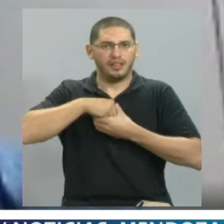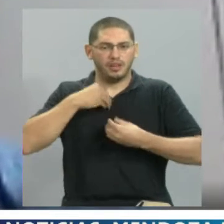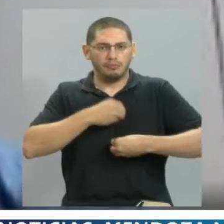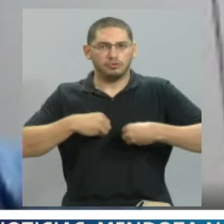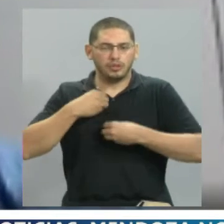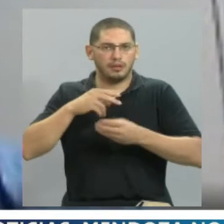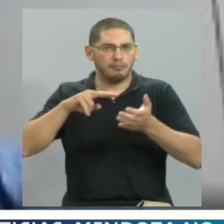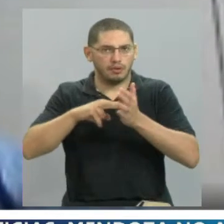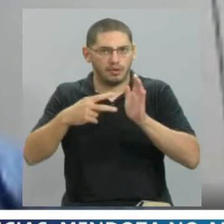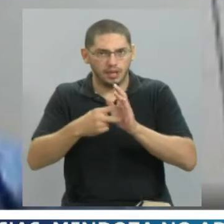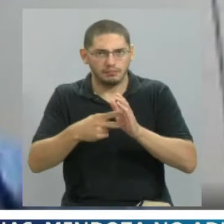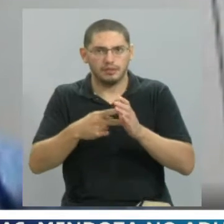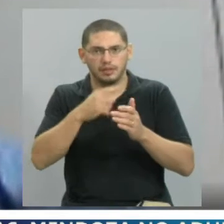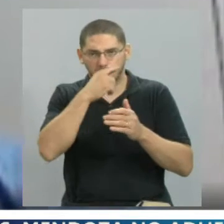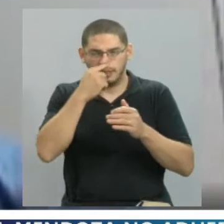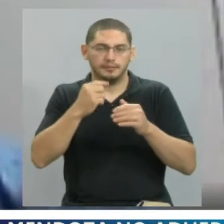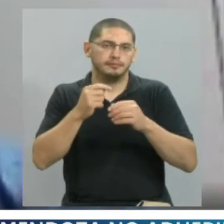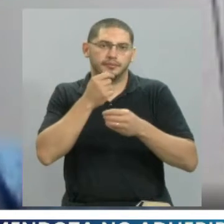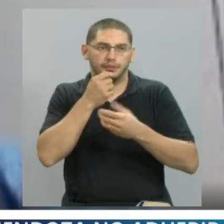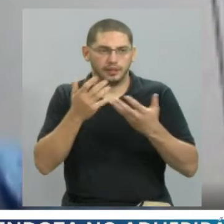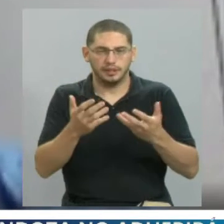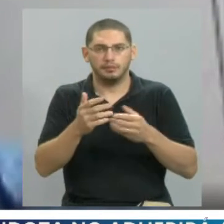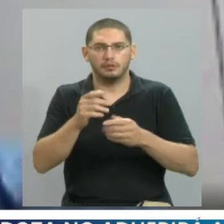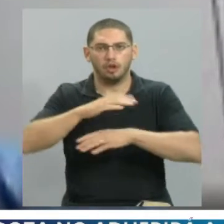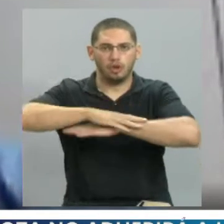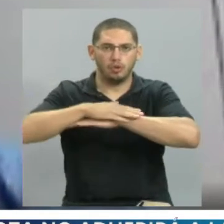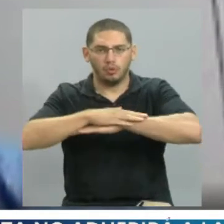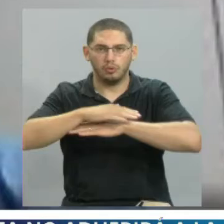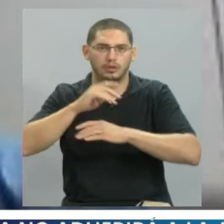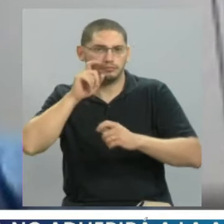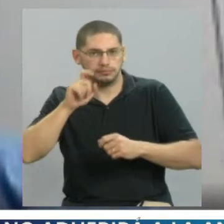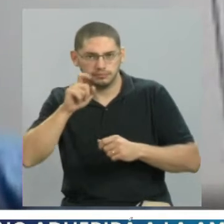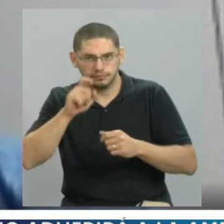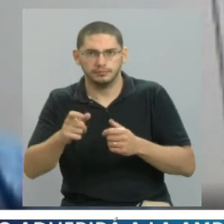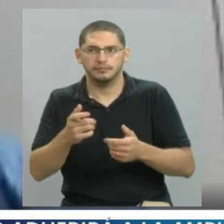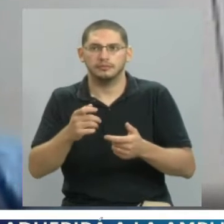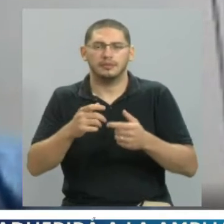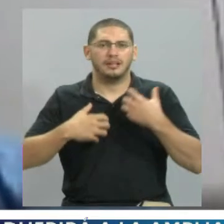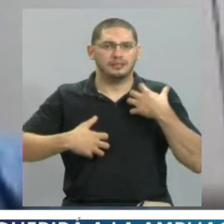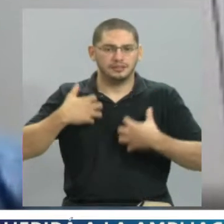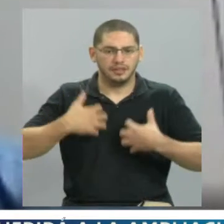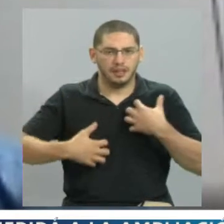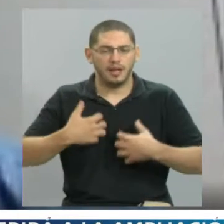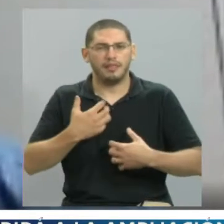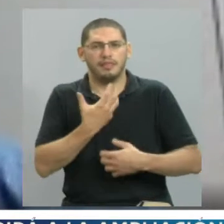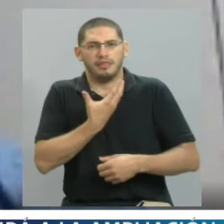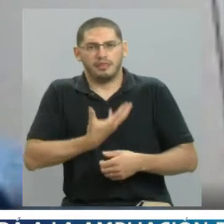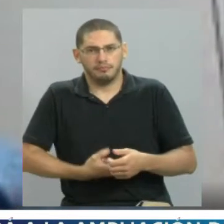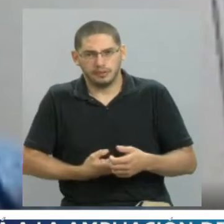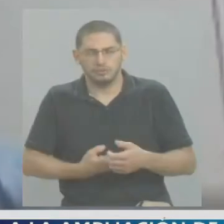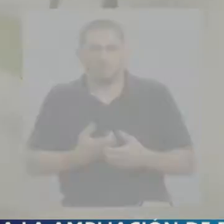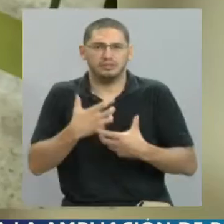que generaban síntomas como trastornos de conducta fundamentalmente, pero ansiedad, depresión,